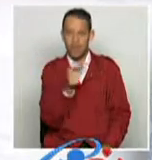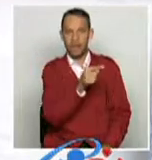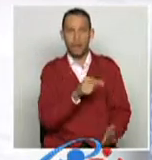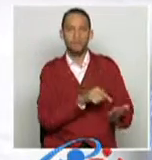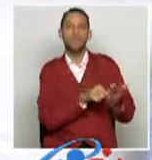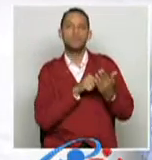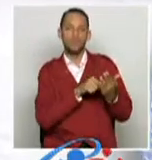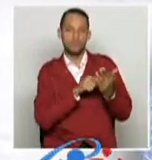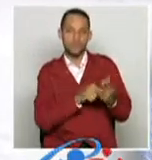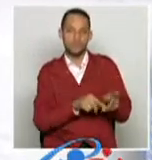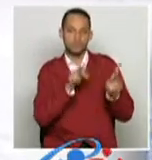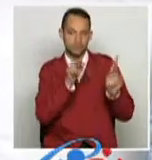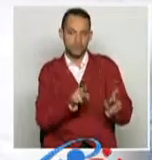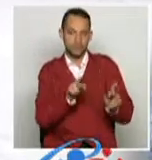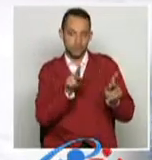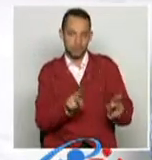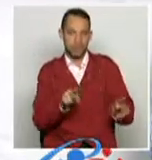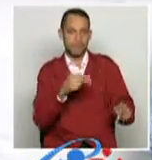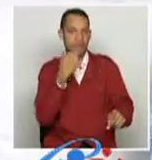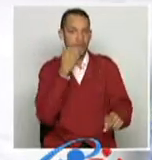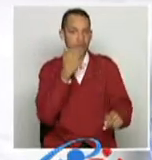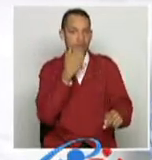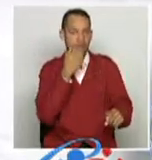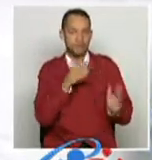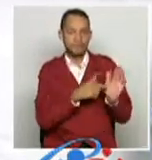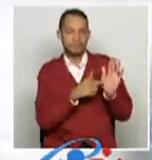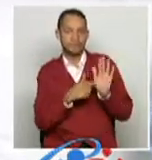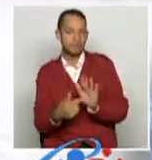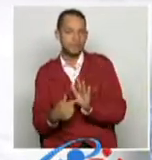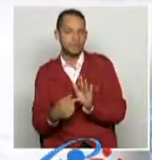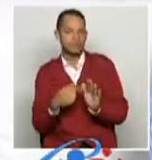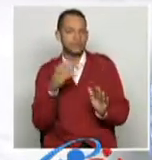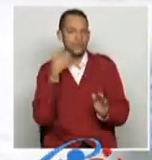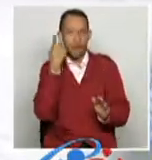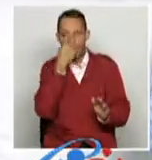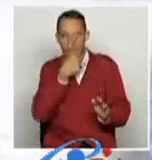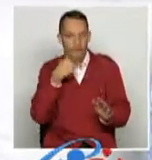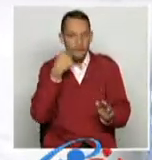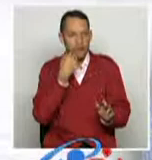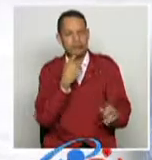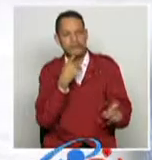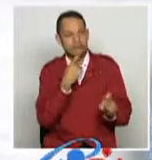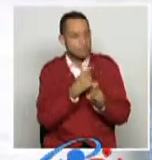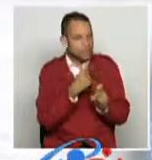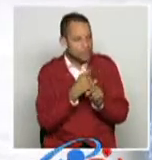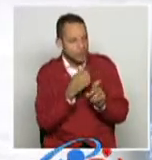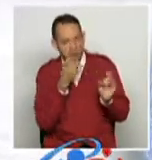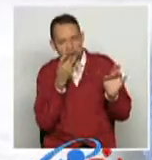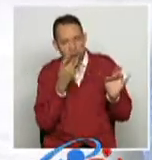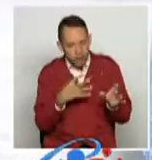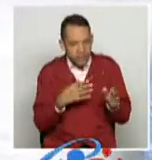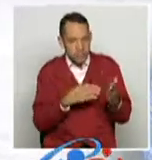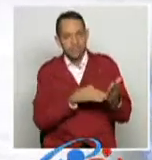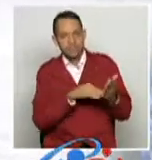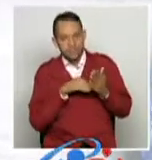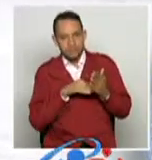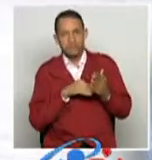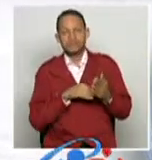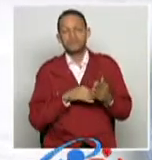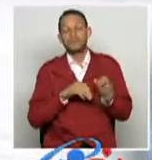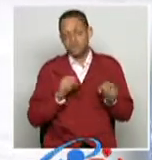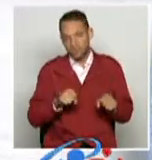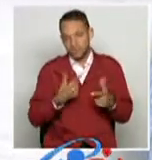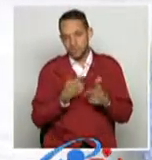Enrique está haciendo una labor muy importante desde el consultorio, y es mostrar aquellos casos, obviamente con la aquiescencia de sus